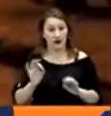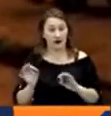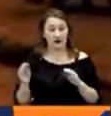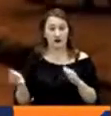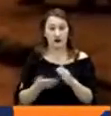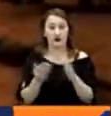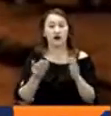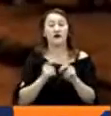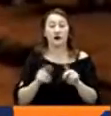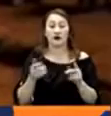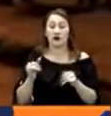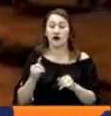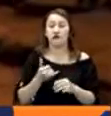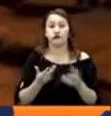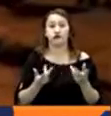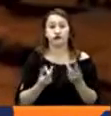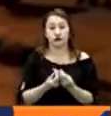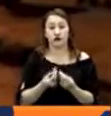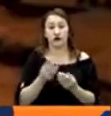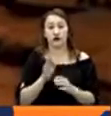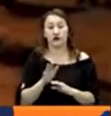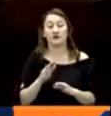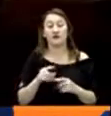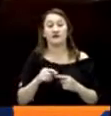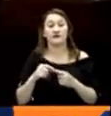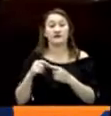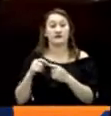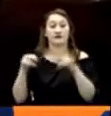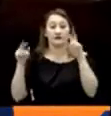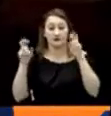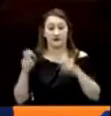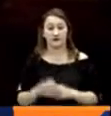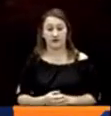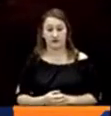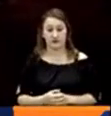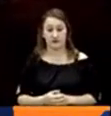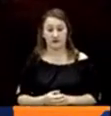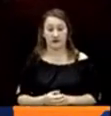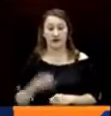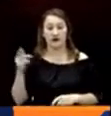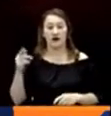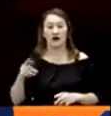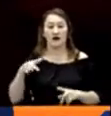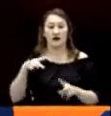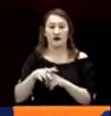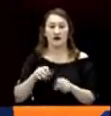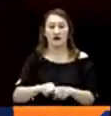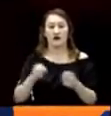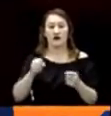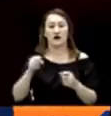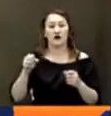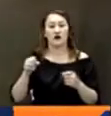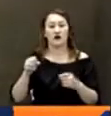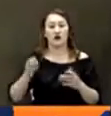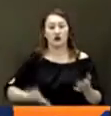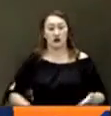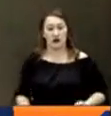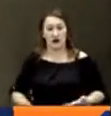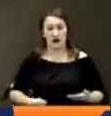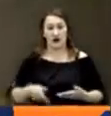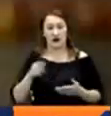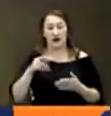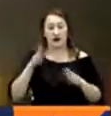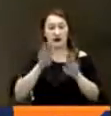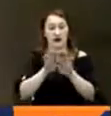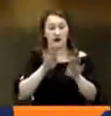estamos trabajando ya con un grupo investigativo especial sobre este caso. El artefacto dejó daños leves en la puerta de un local. La policía hace presencia en